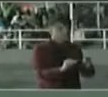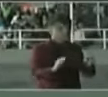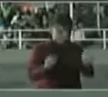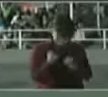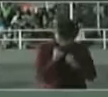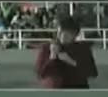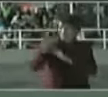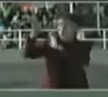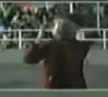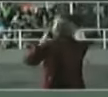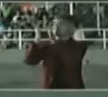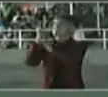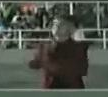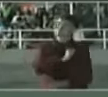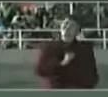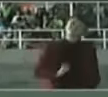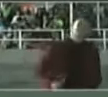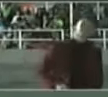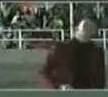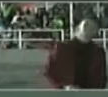Alabanzas a Cristo el Señor.